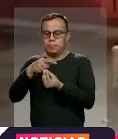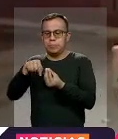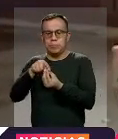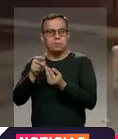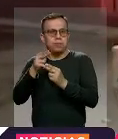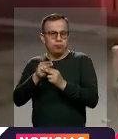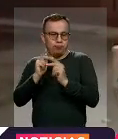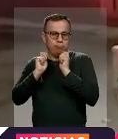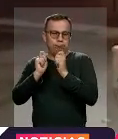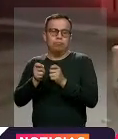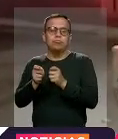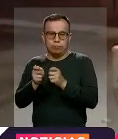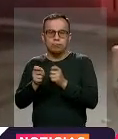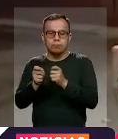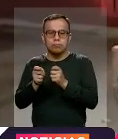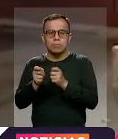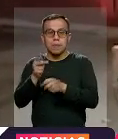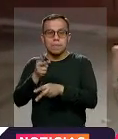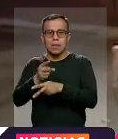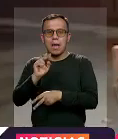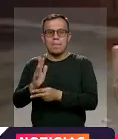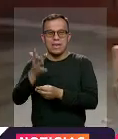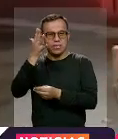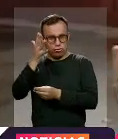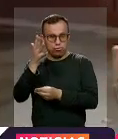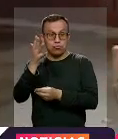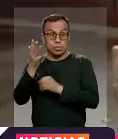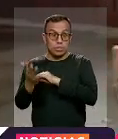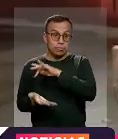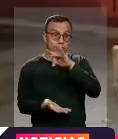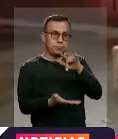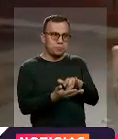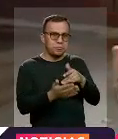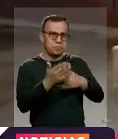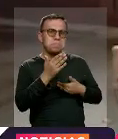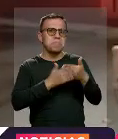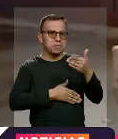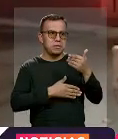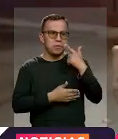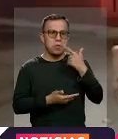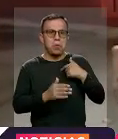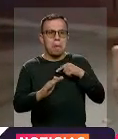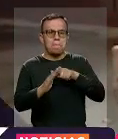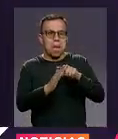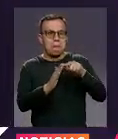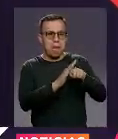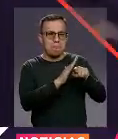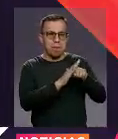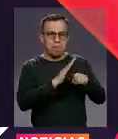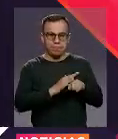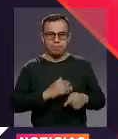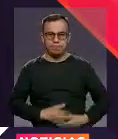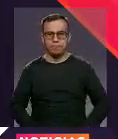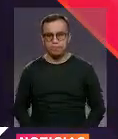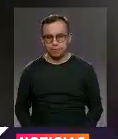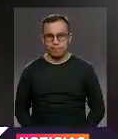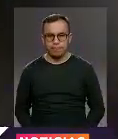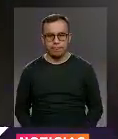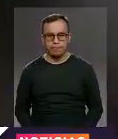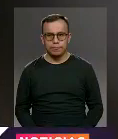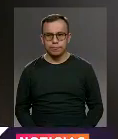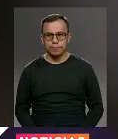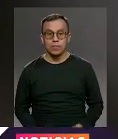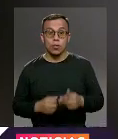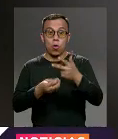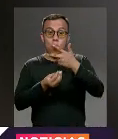organización delincuencial Los Amarillos y venían realizando homicidios en esa jurisdicción.